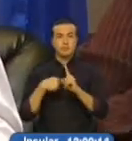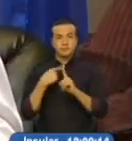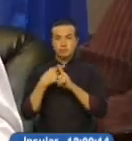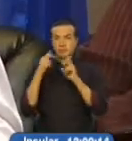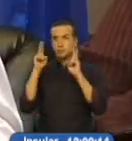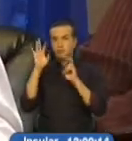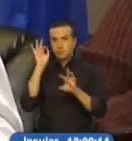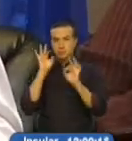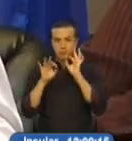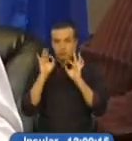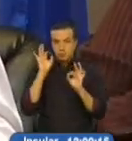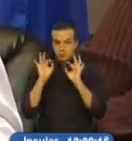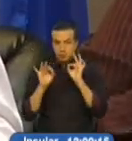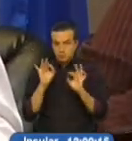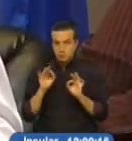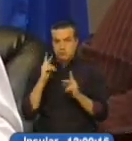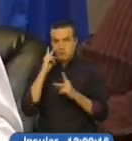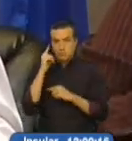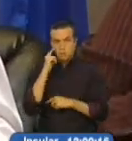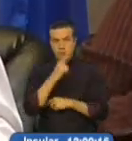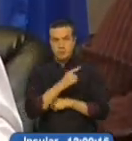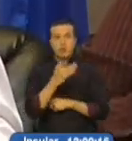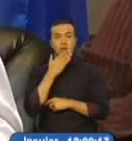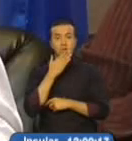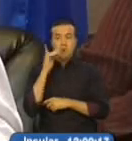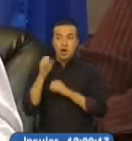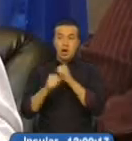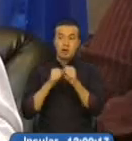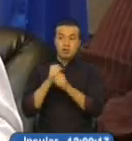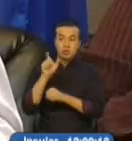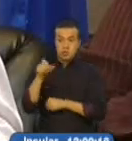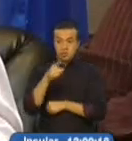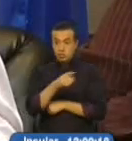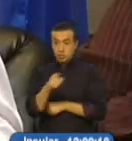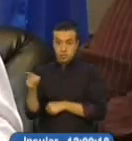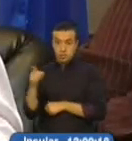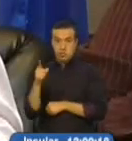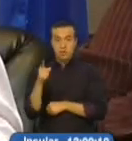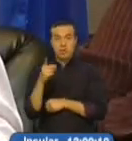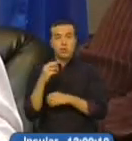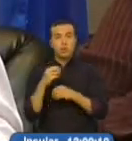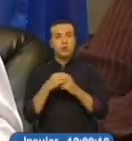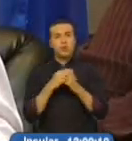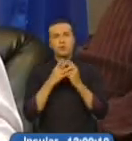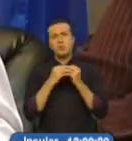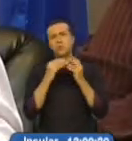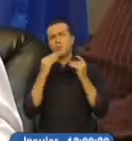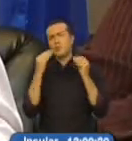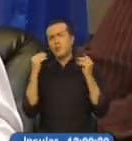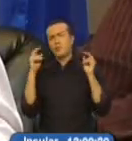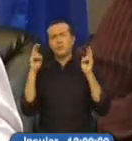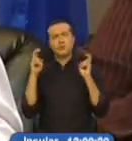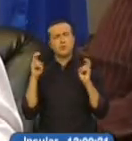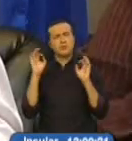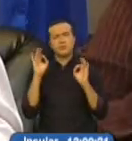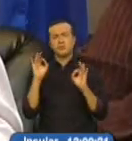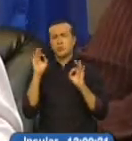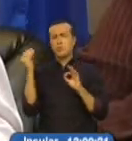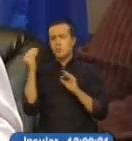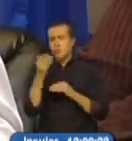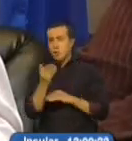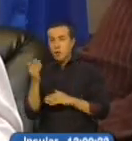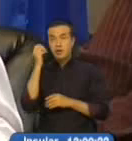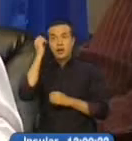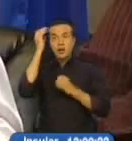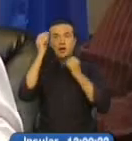temas, viendo la edad que tenga el oyente, vamos a encontrar maravillas para hacer. El chico puede